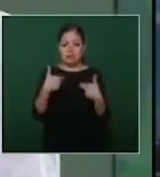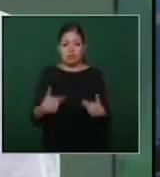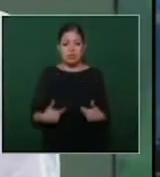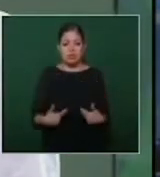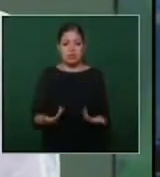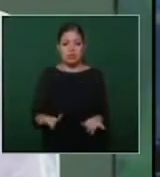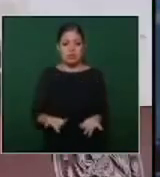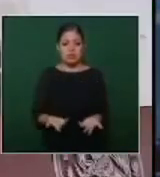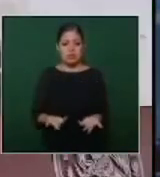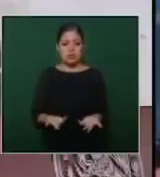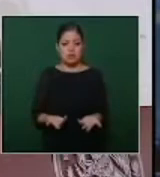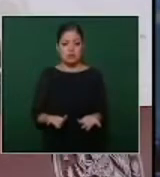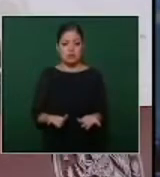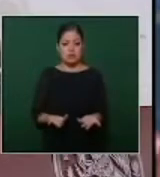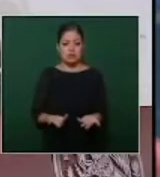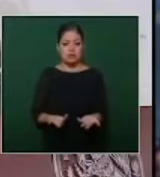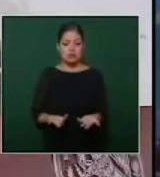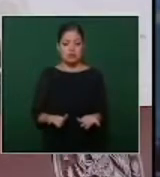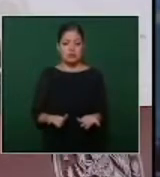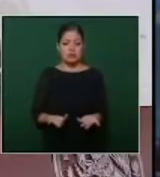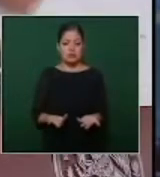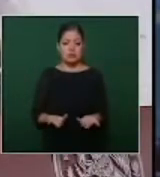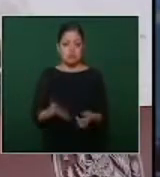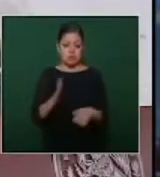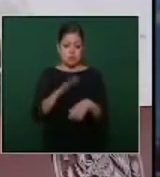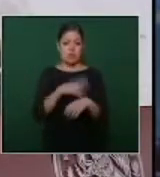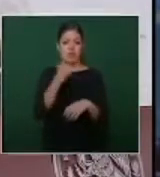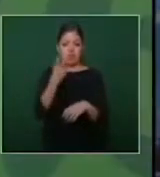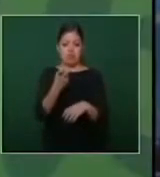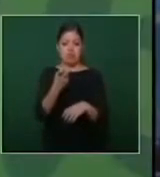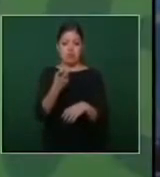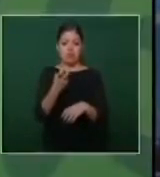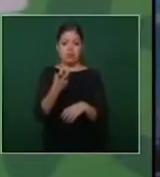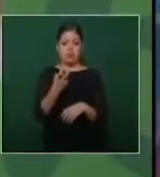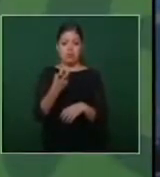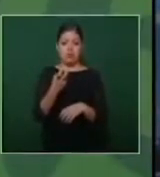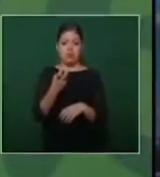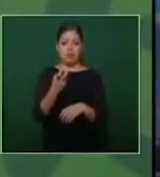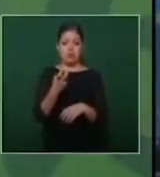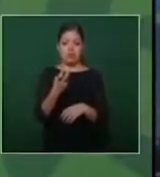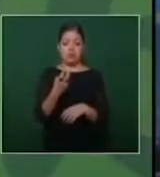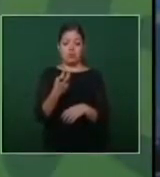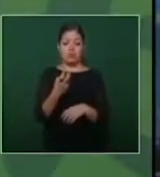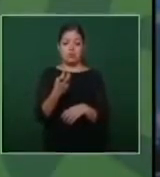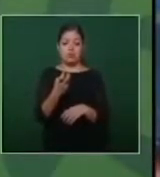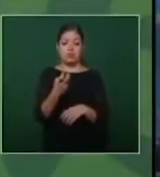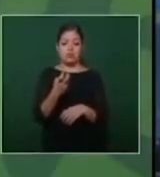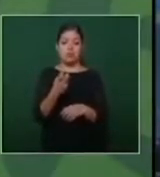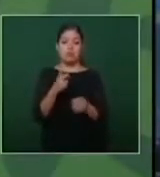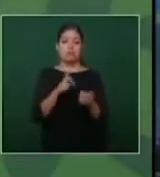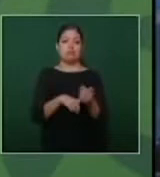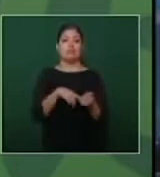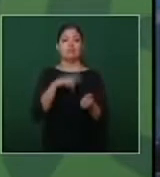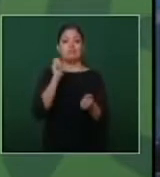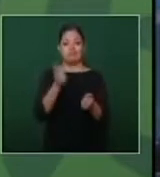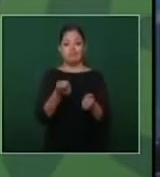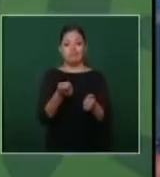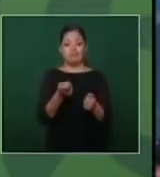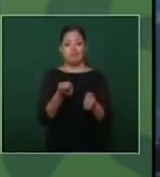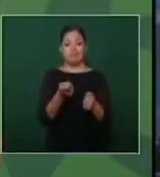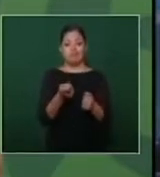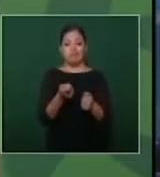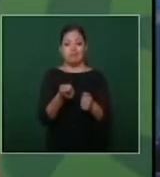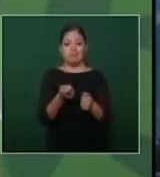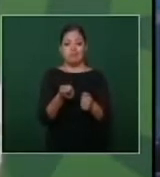se mantengan, pues son solamente pues acusando al gobierno mexicano de incumplimiento, por ejemplo,